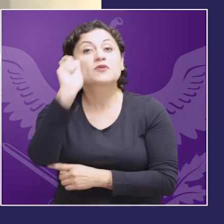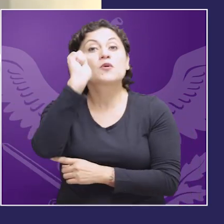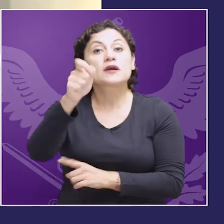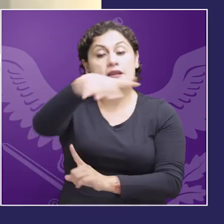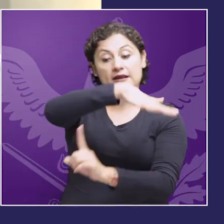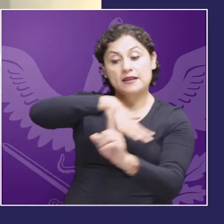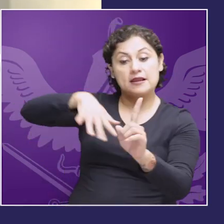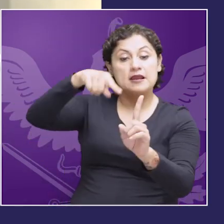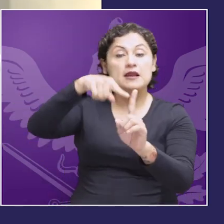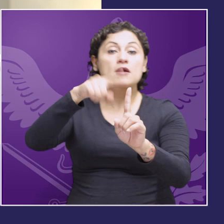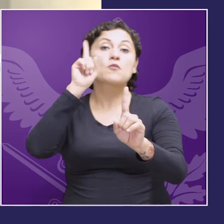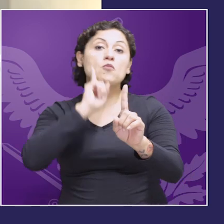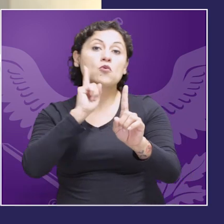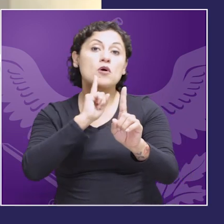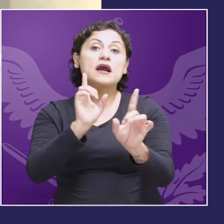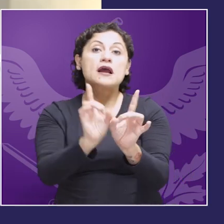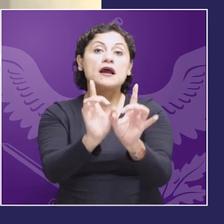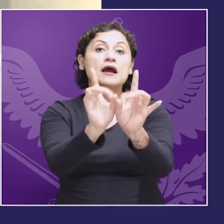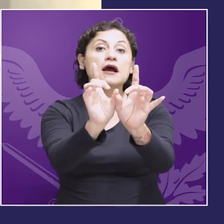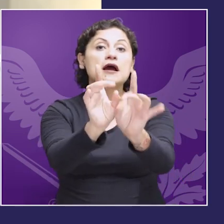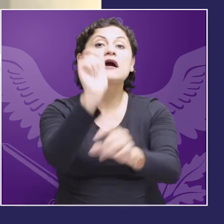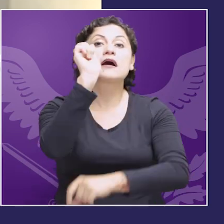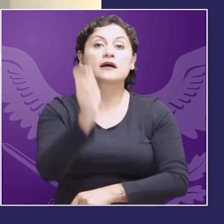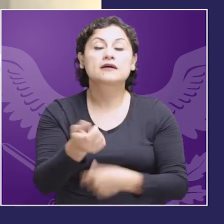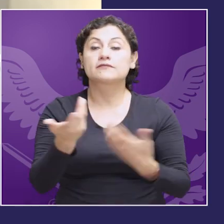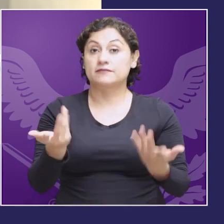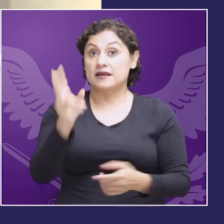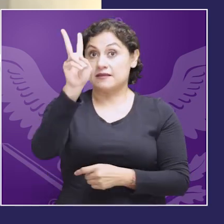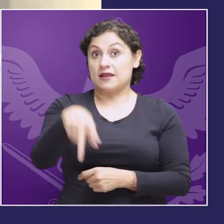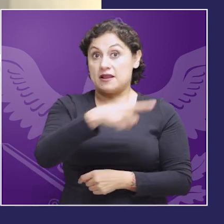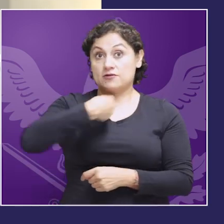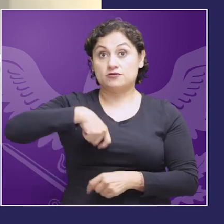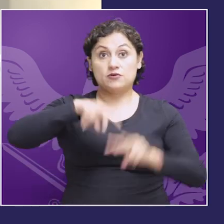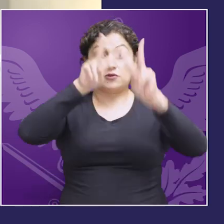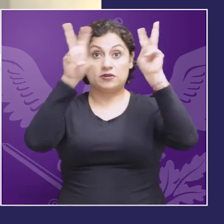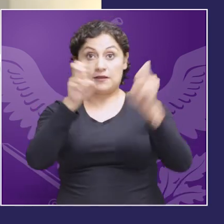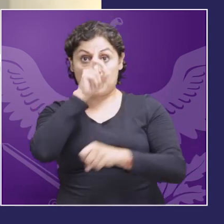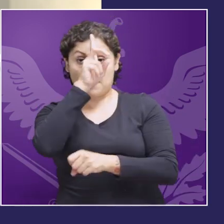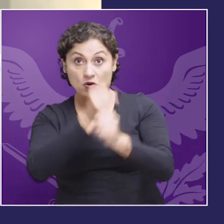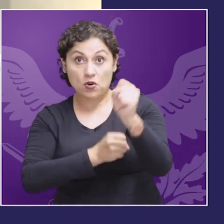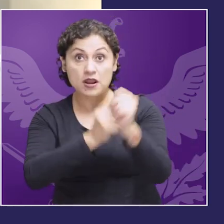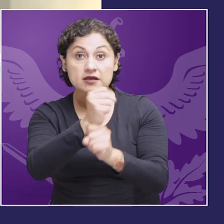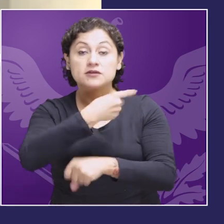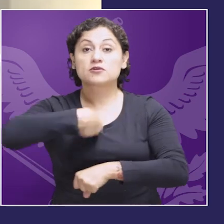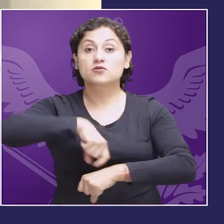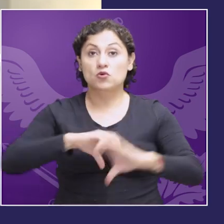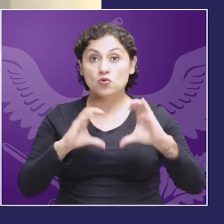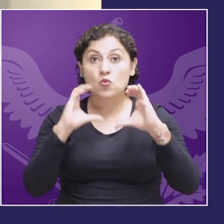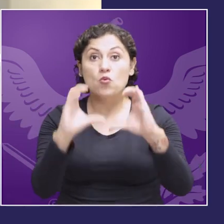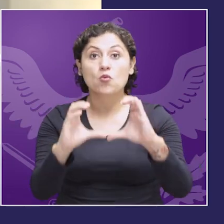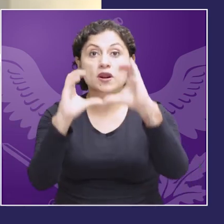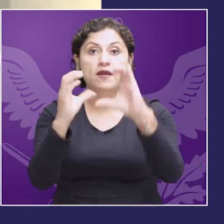Seguir reconceptualizando todo lo que le pasa a las mujeres. A mí me parece extraordinario, siguiendo lo de violencia, lo que